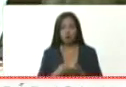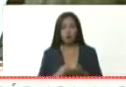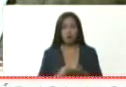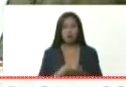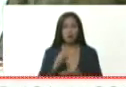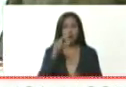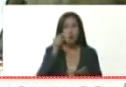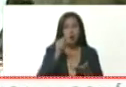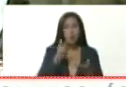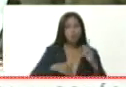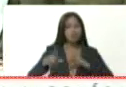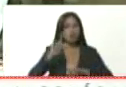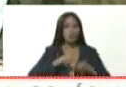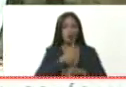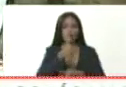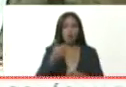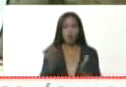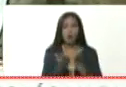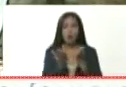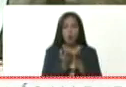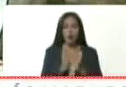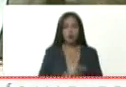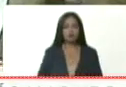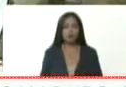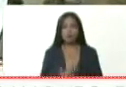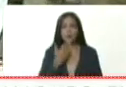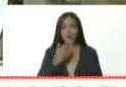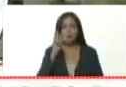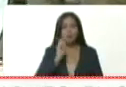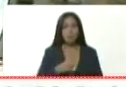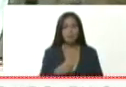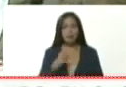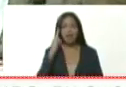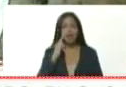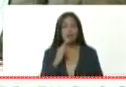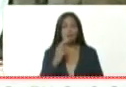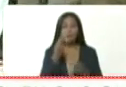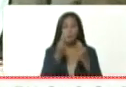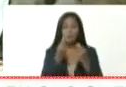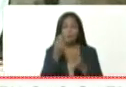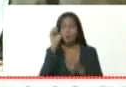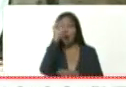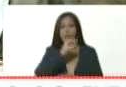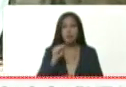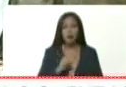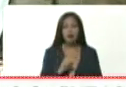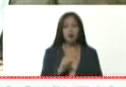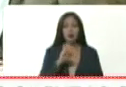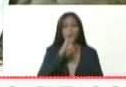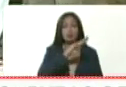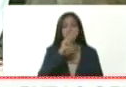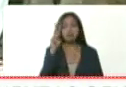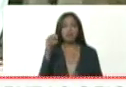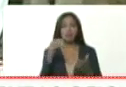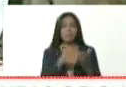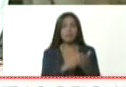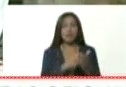una gota de amor por cada escuela me solicitan en bolívares 47 mil